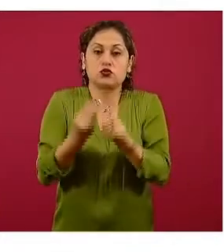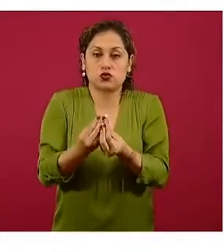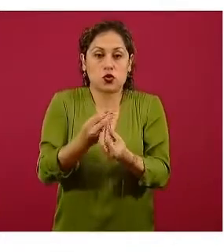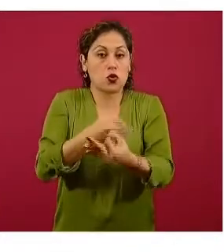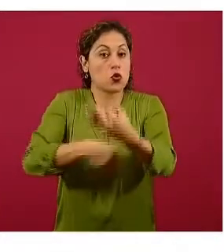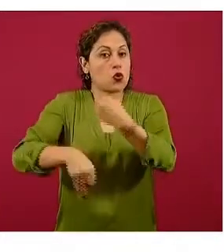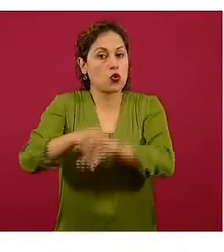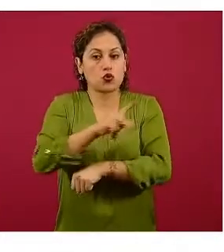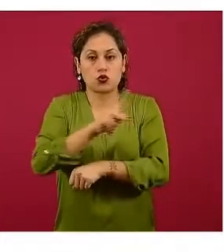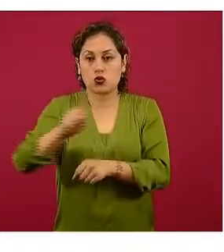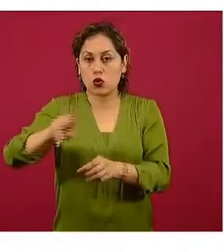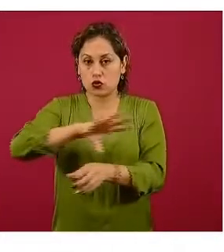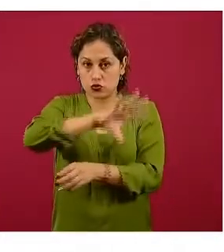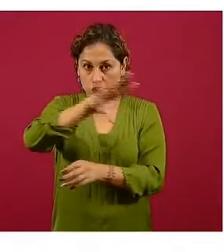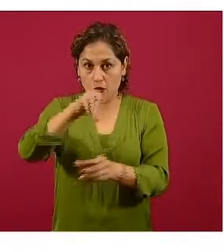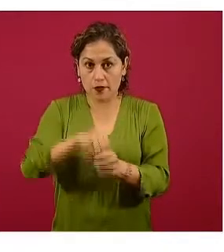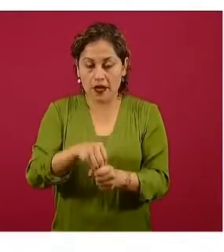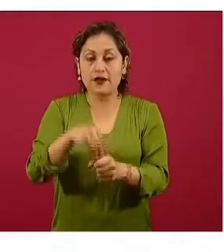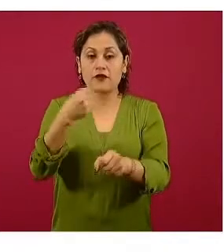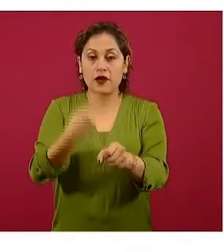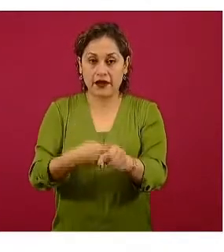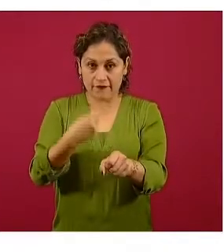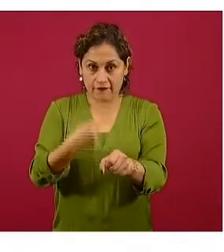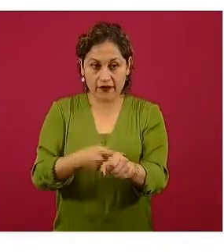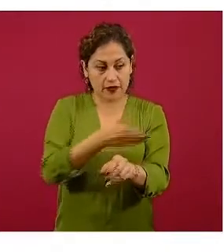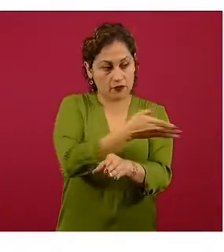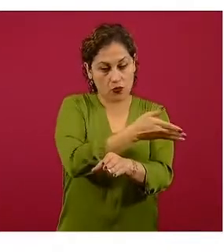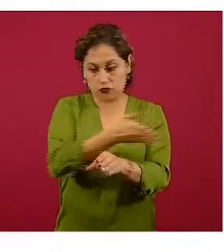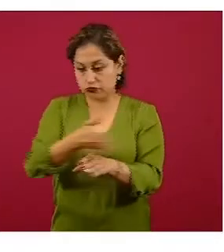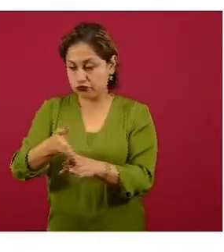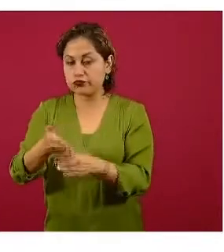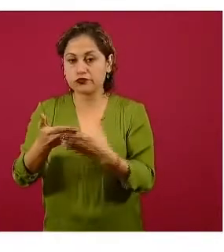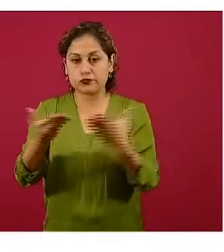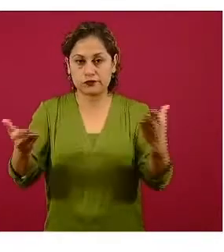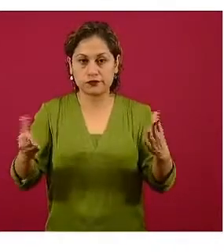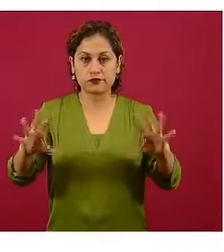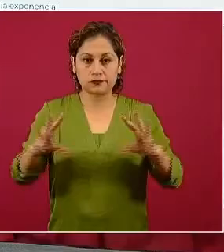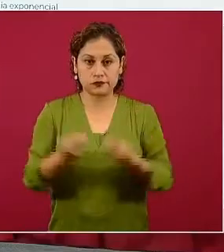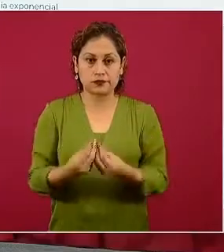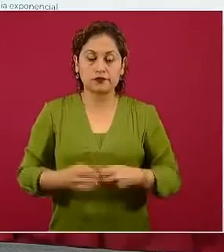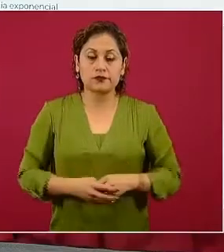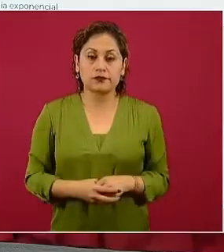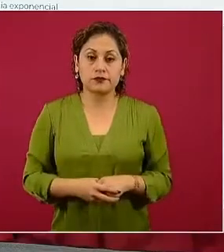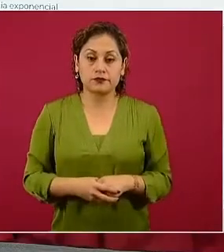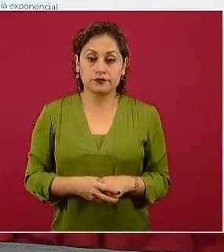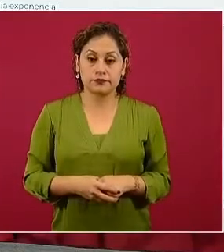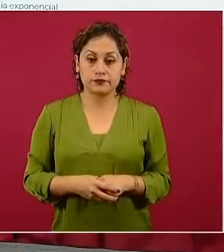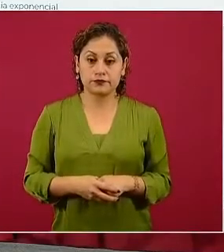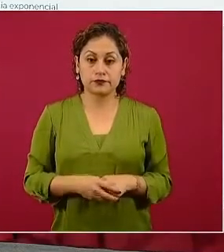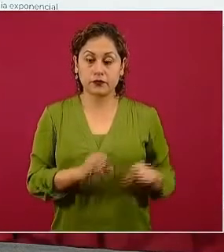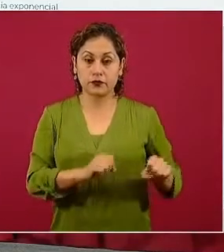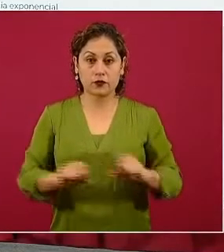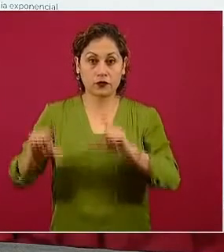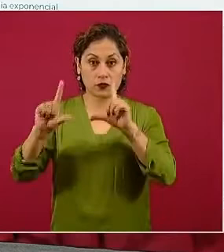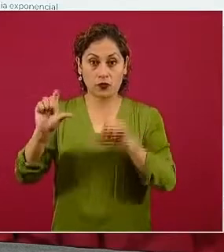aquellas personas que han enfermado de COVID-19. Si vemos la siguiente